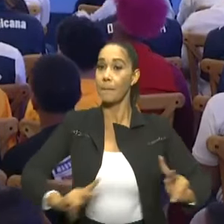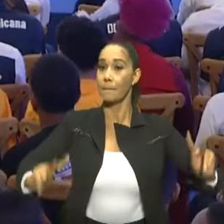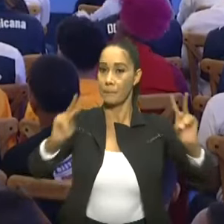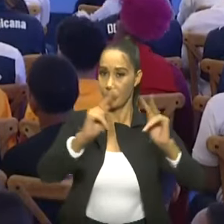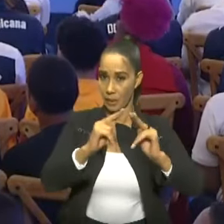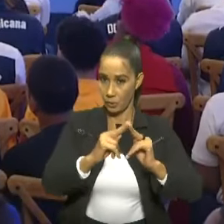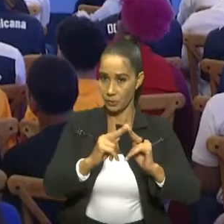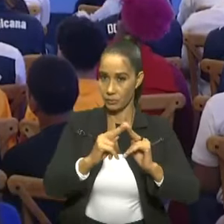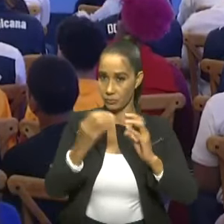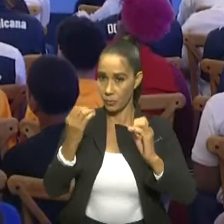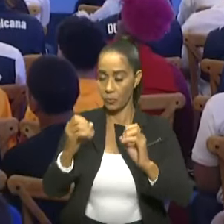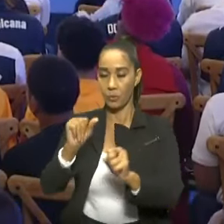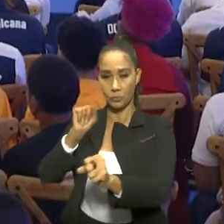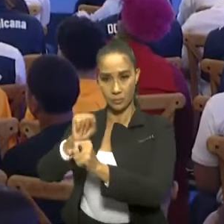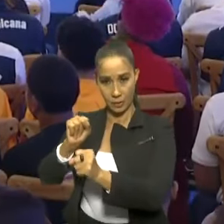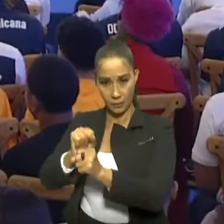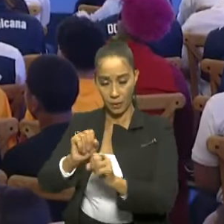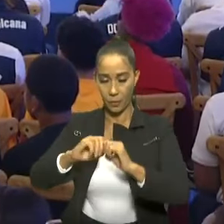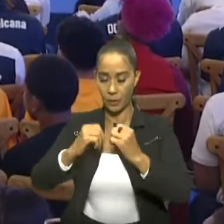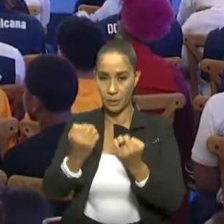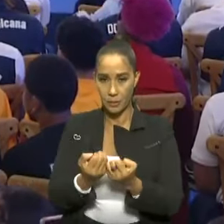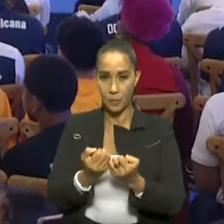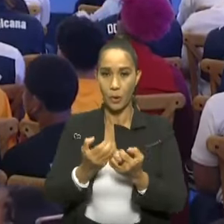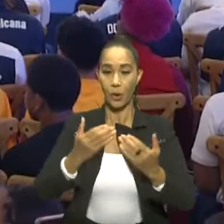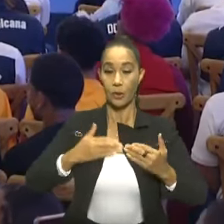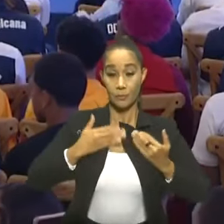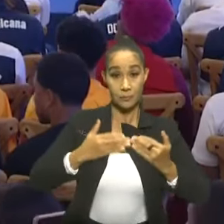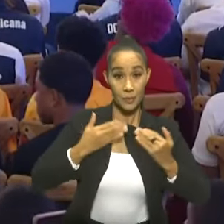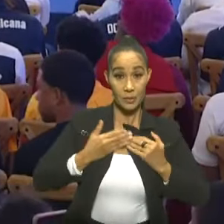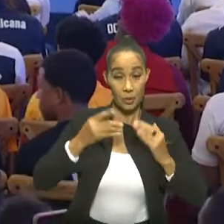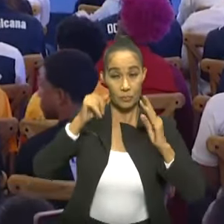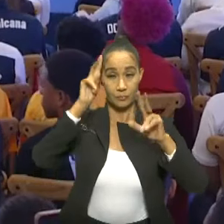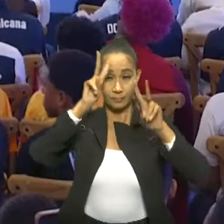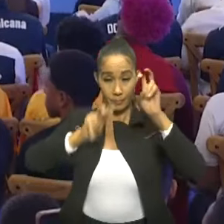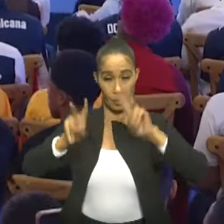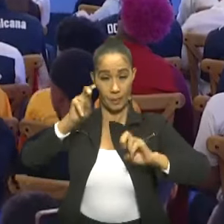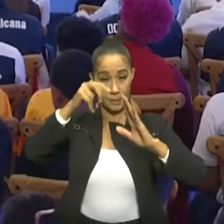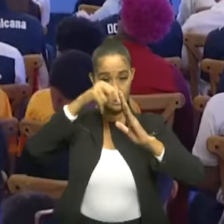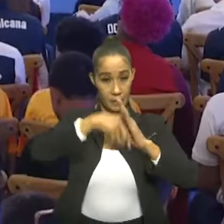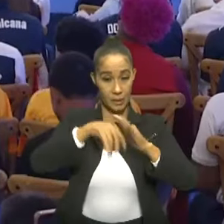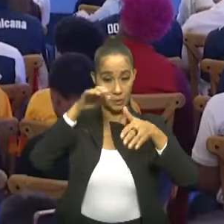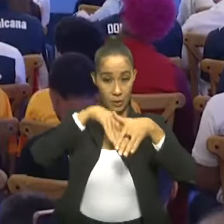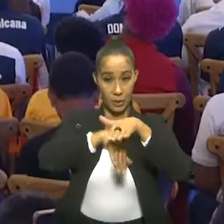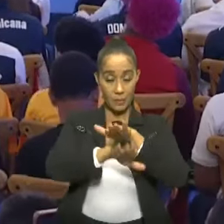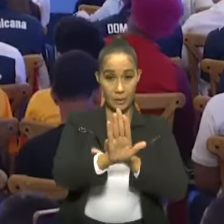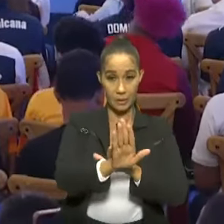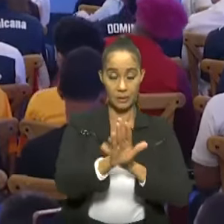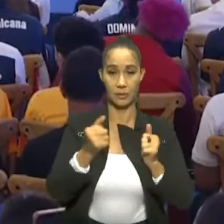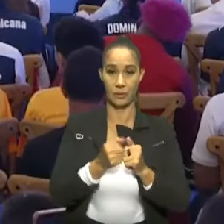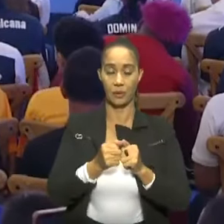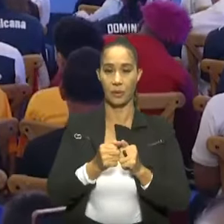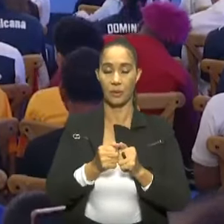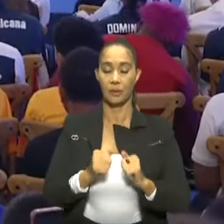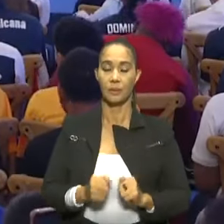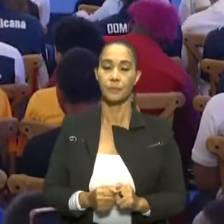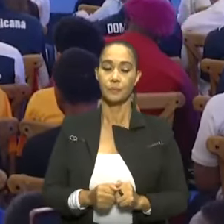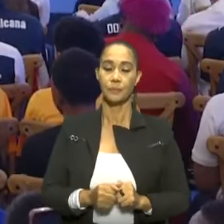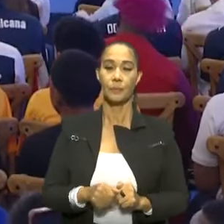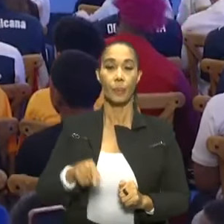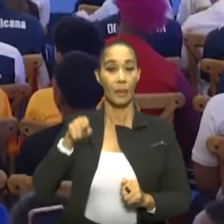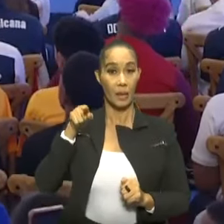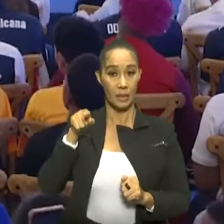primero, de trabajo en equipo, diversión, descubrimiento, inclusión, impacto e innovación. Eso